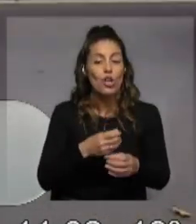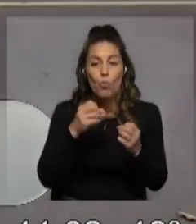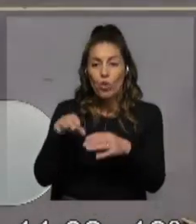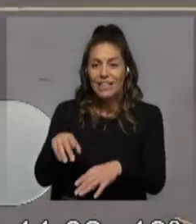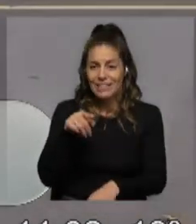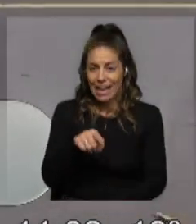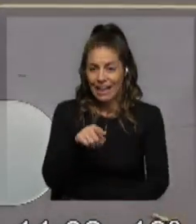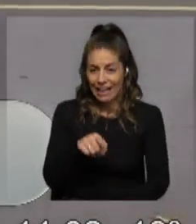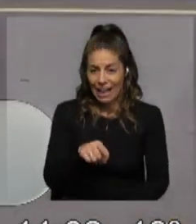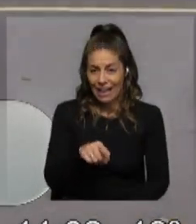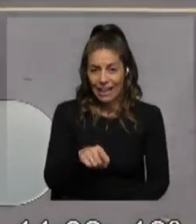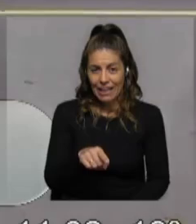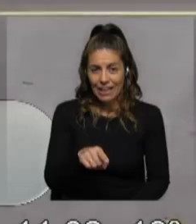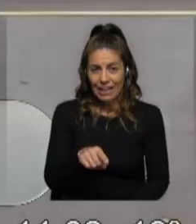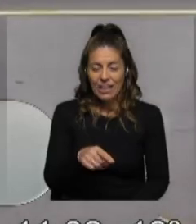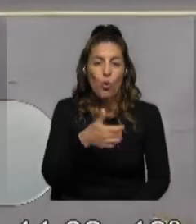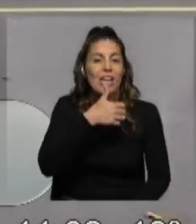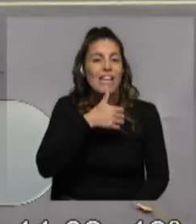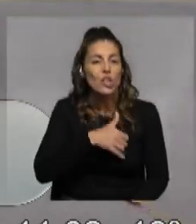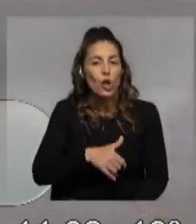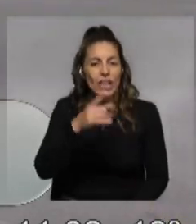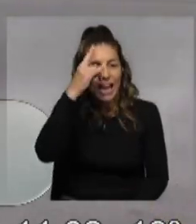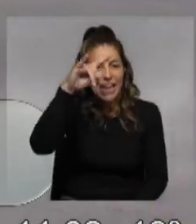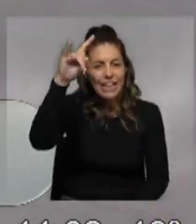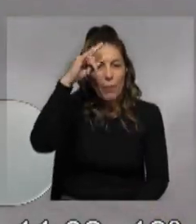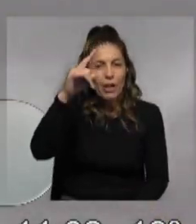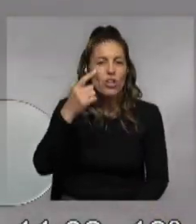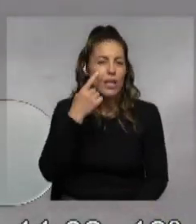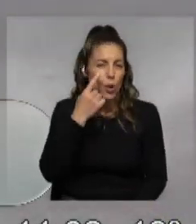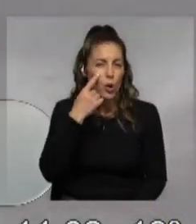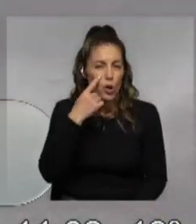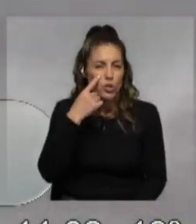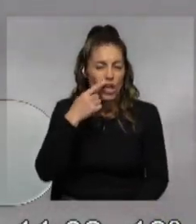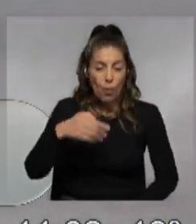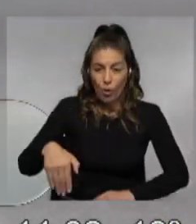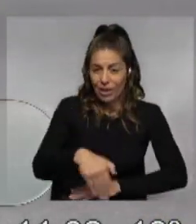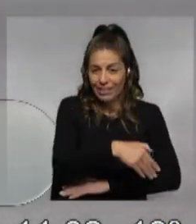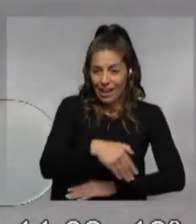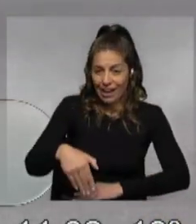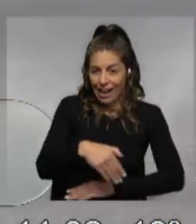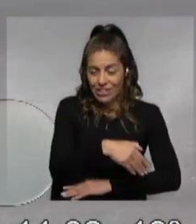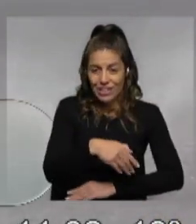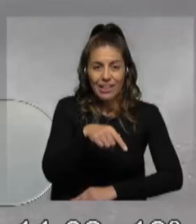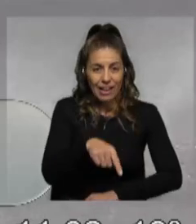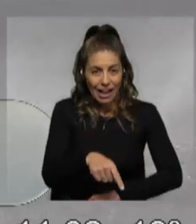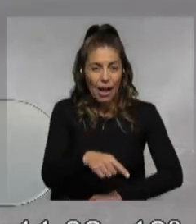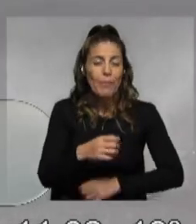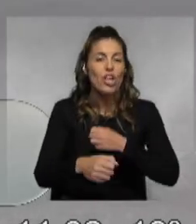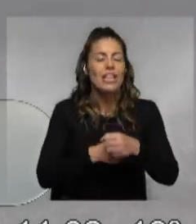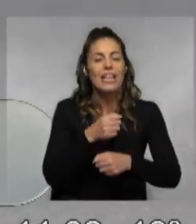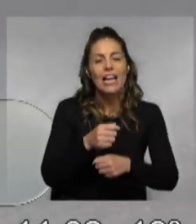Valle Berres y Matilde Ibáñez, que bueno, que tiene una historia en el Prado, digamos, pues se conocieron justamente por esta vereda donde estamos nosotros, pero en el